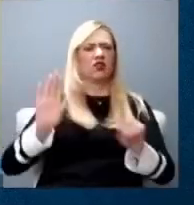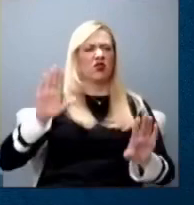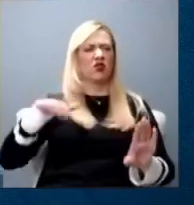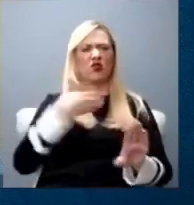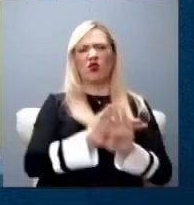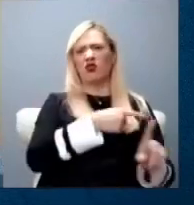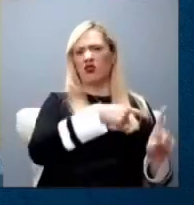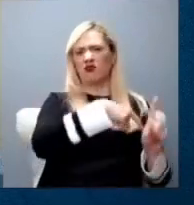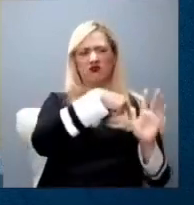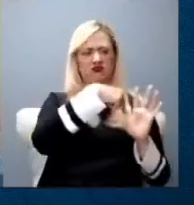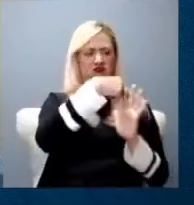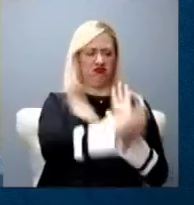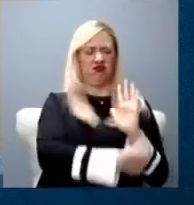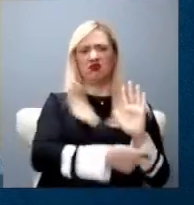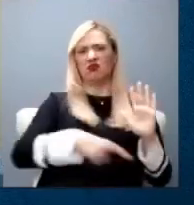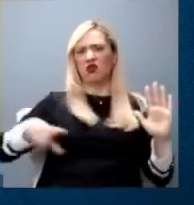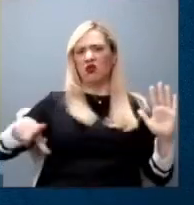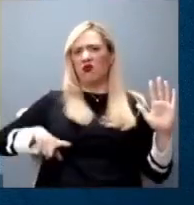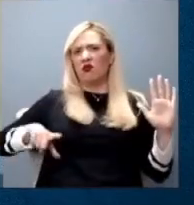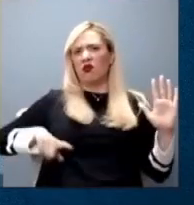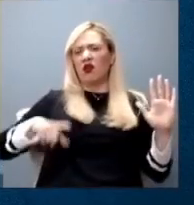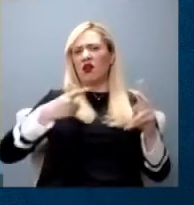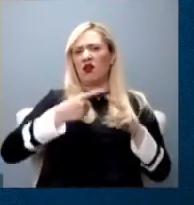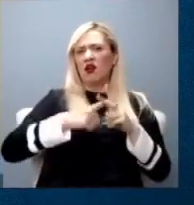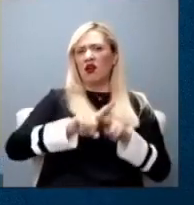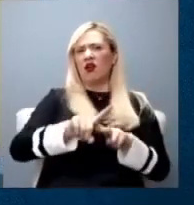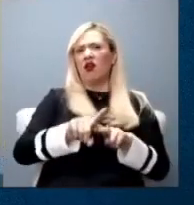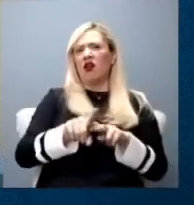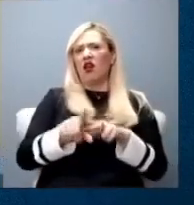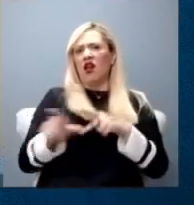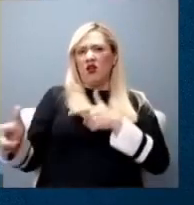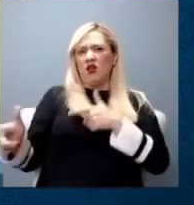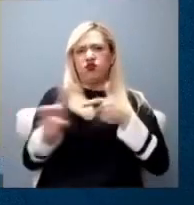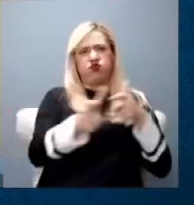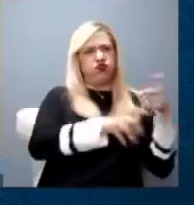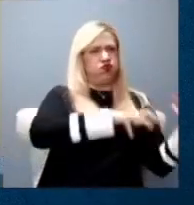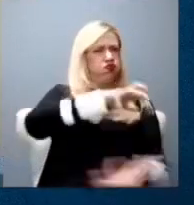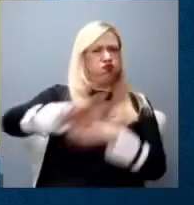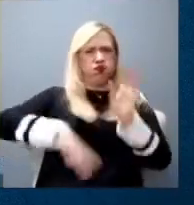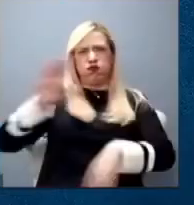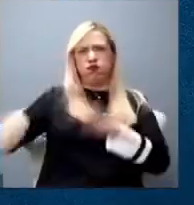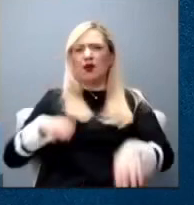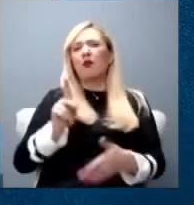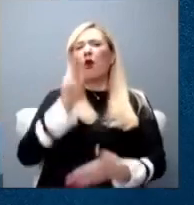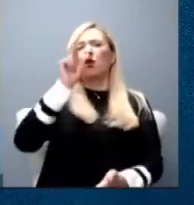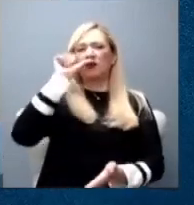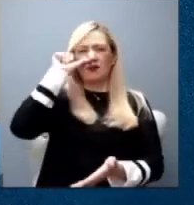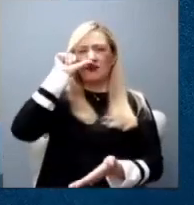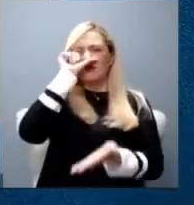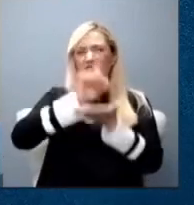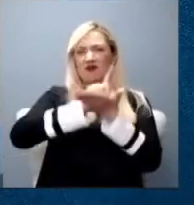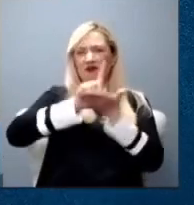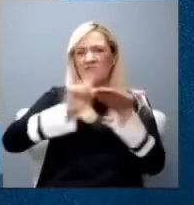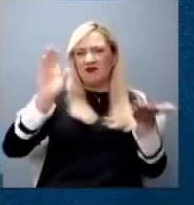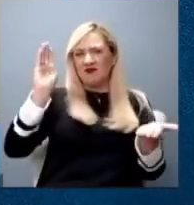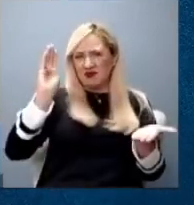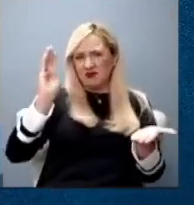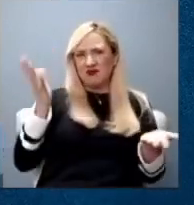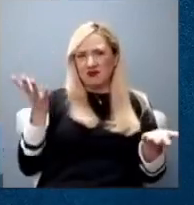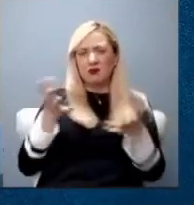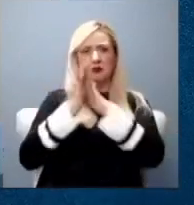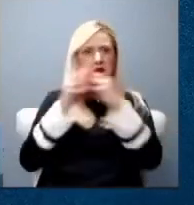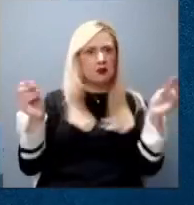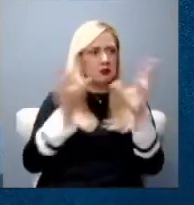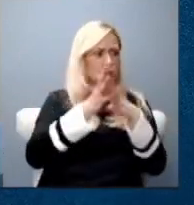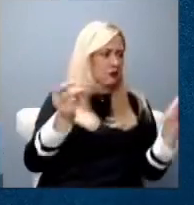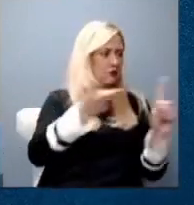vinculados a que iniciaron esta guerra, entre comillas, esta guerra contra el narcotráfico, y entonces en ese sentido todas las desapariciones y los asesinatos que